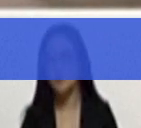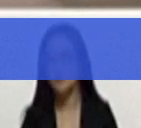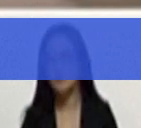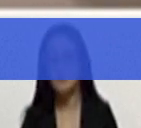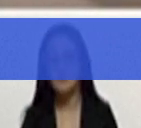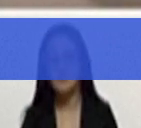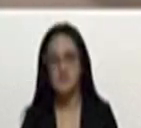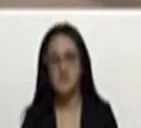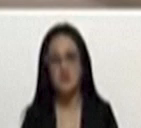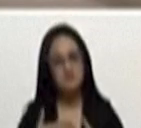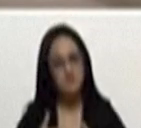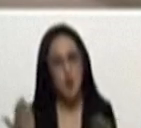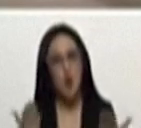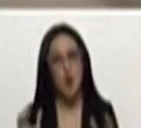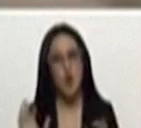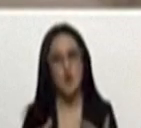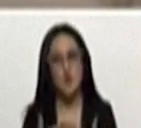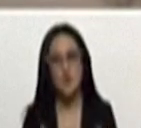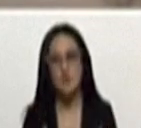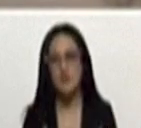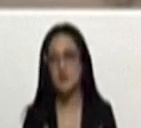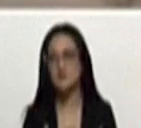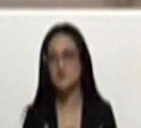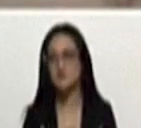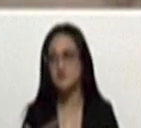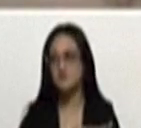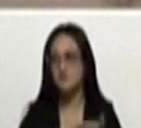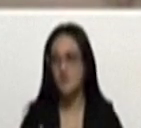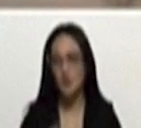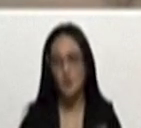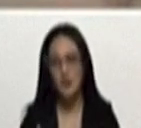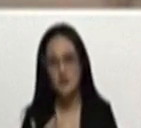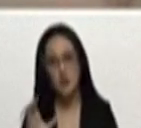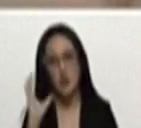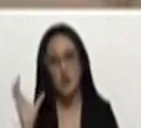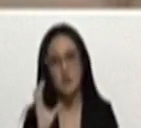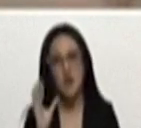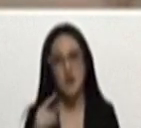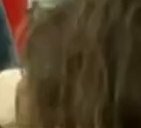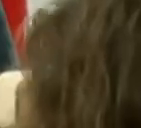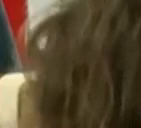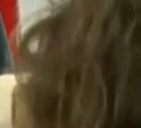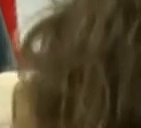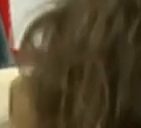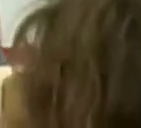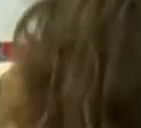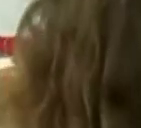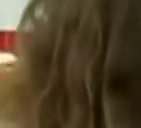quitar las barreras que puedan haber hacia ese comercio colombiano y venezolano